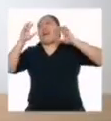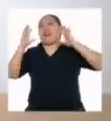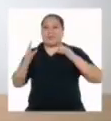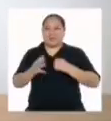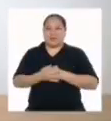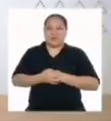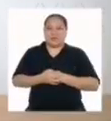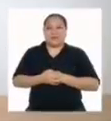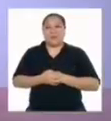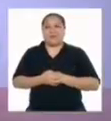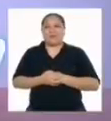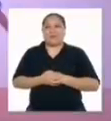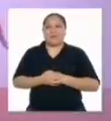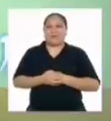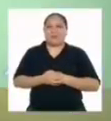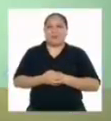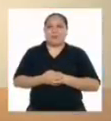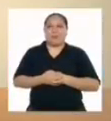maldad.